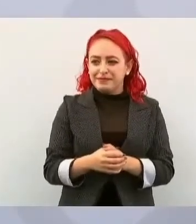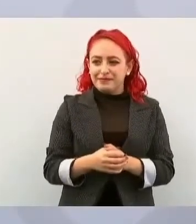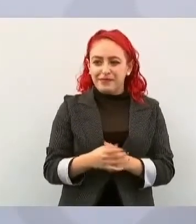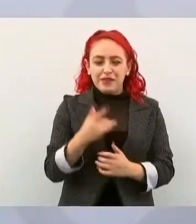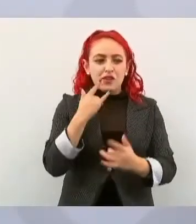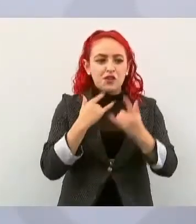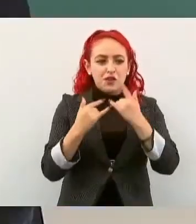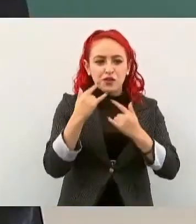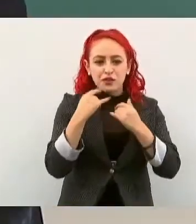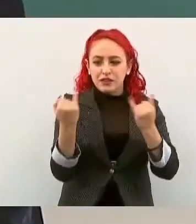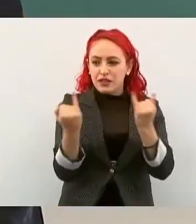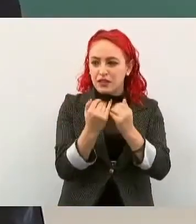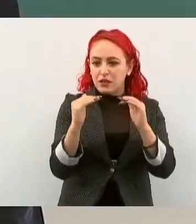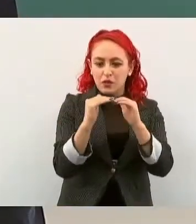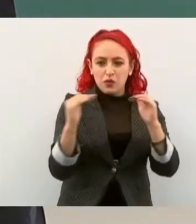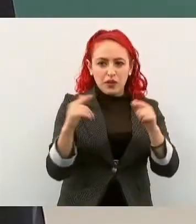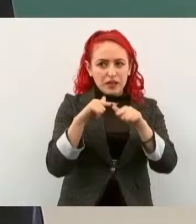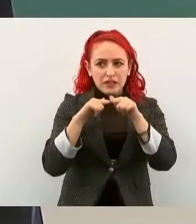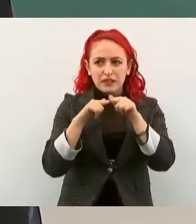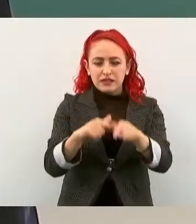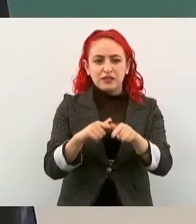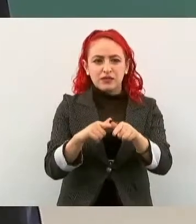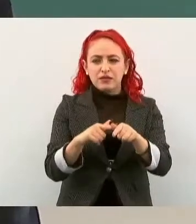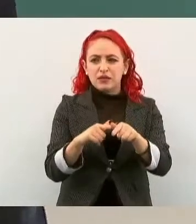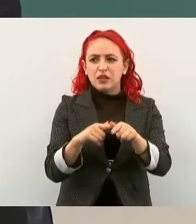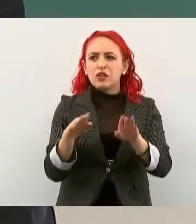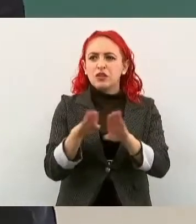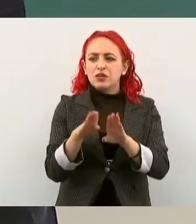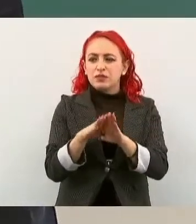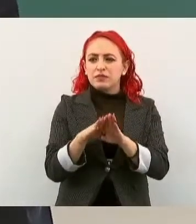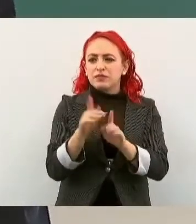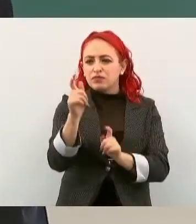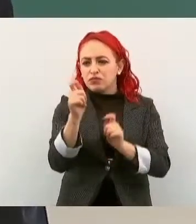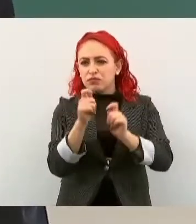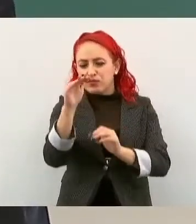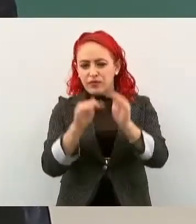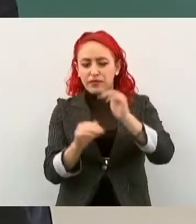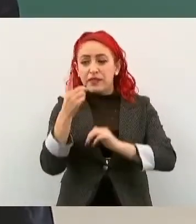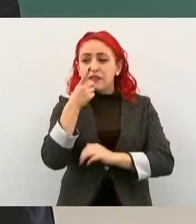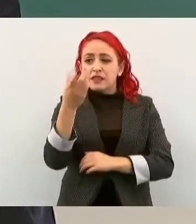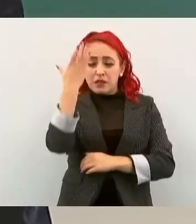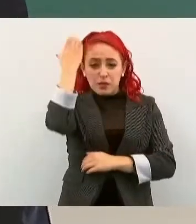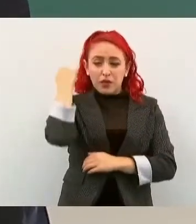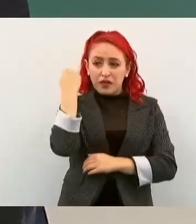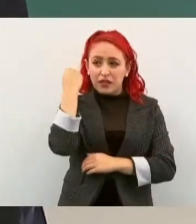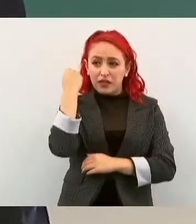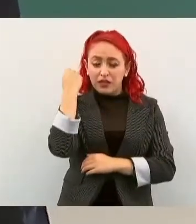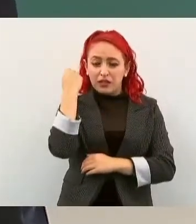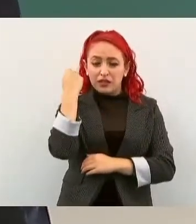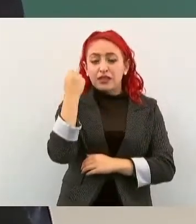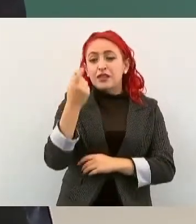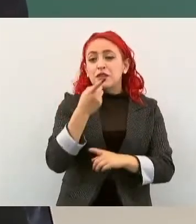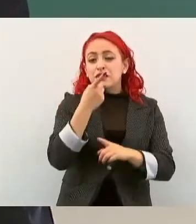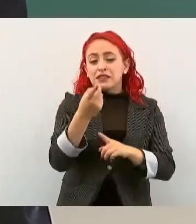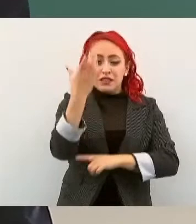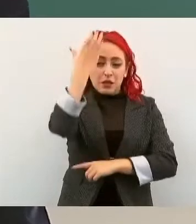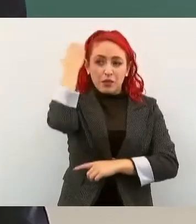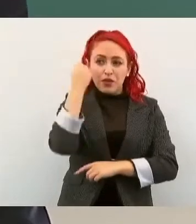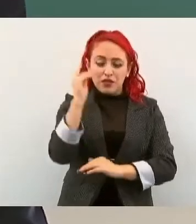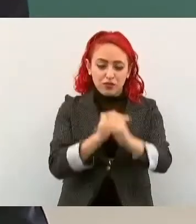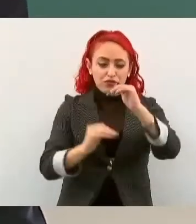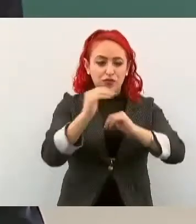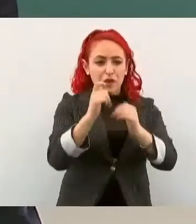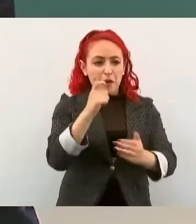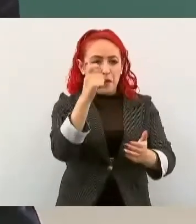luchar por la igualdad, que se moderara la indigencia y la opulencia, decía Morelos. Decía Morelos que se eleve